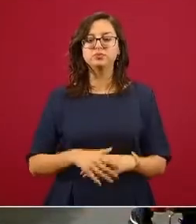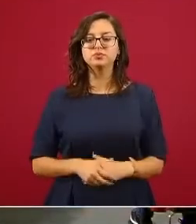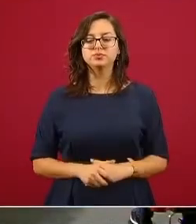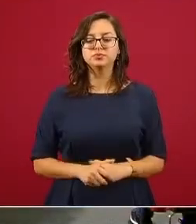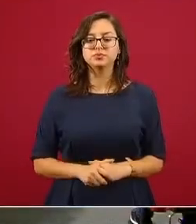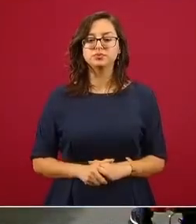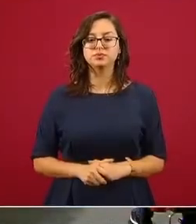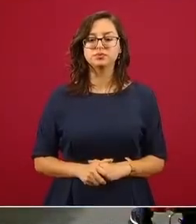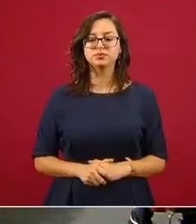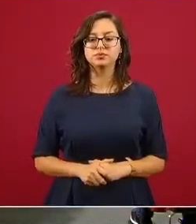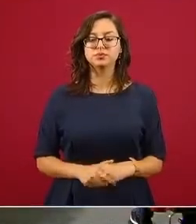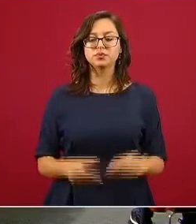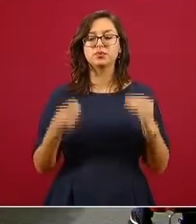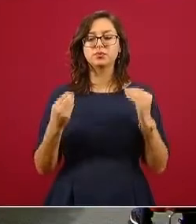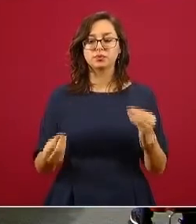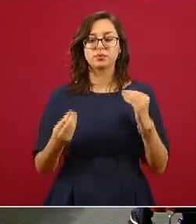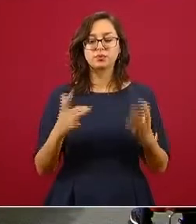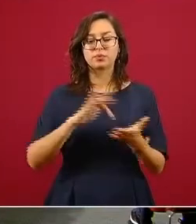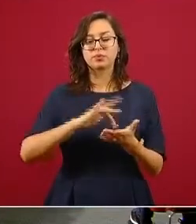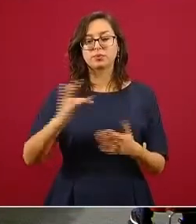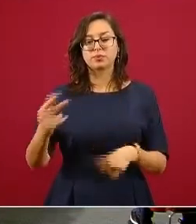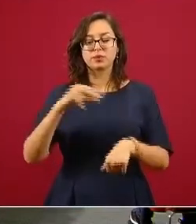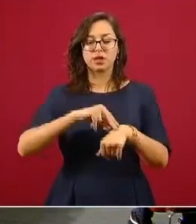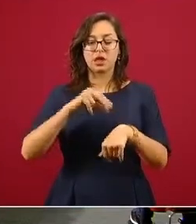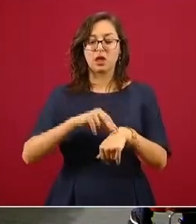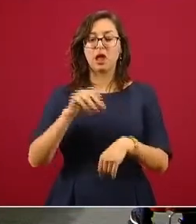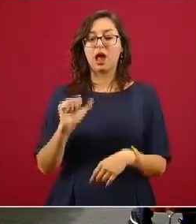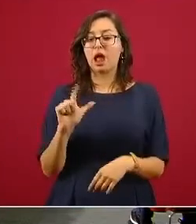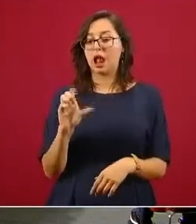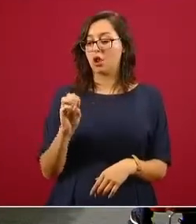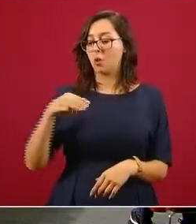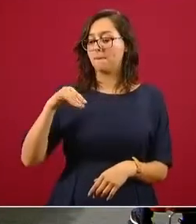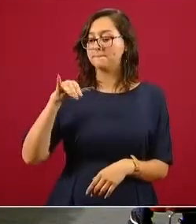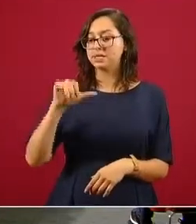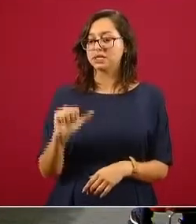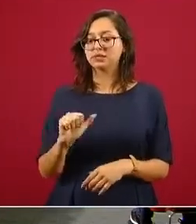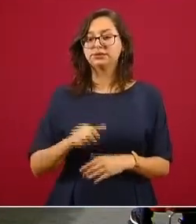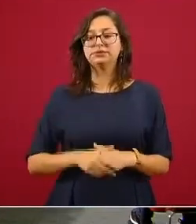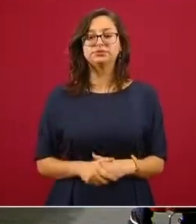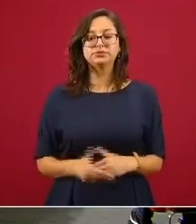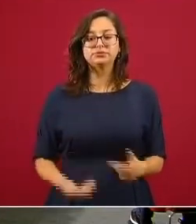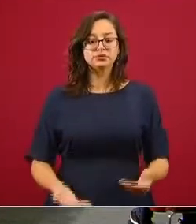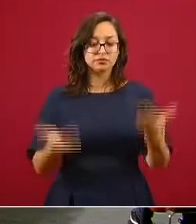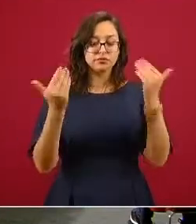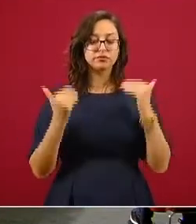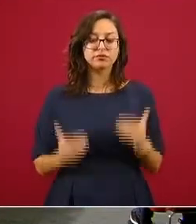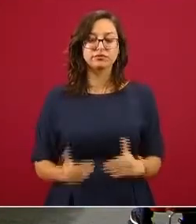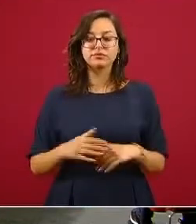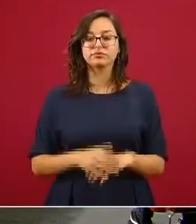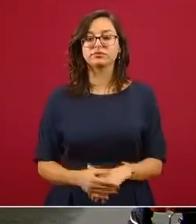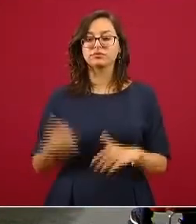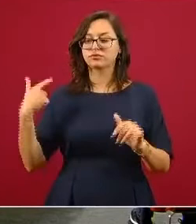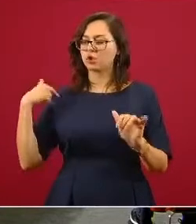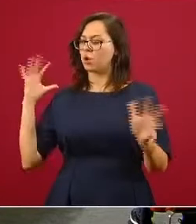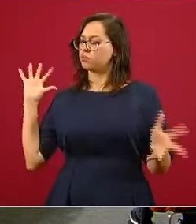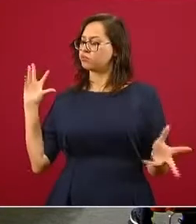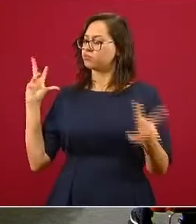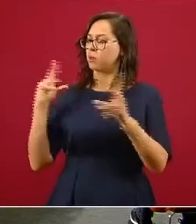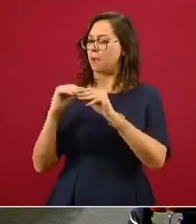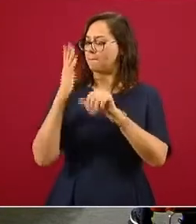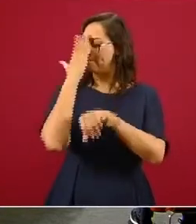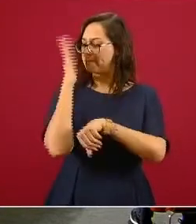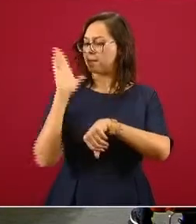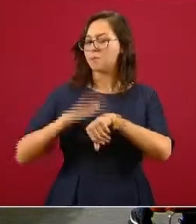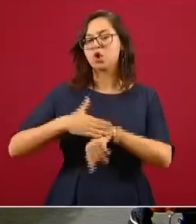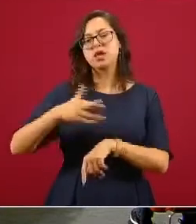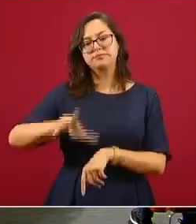Muchas gracias, doctor Alomía. Vamos a presentar el recordatorio de memoria, vamos a